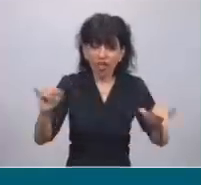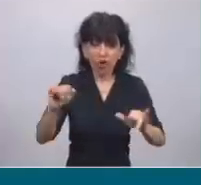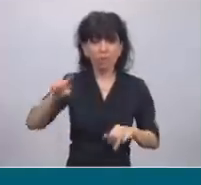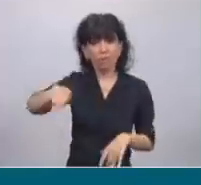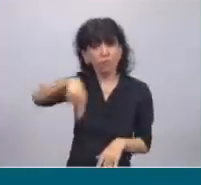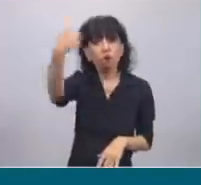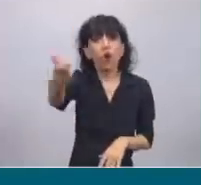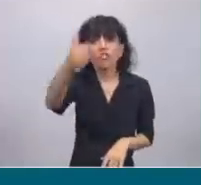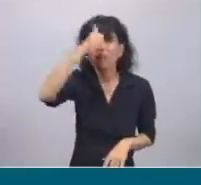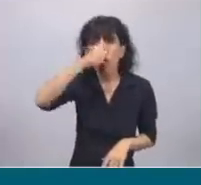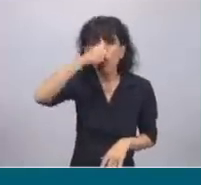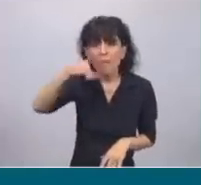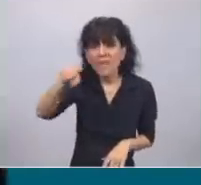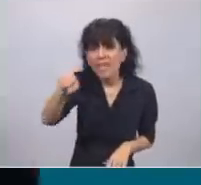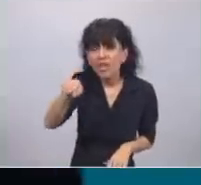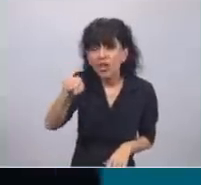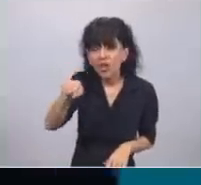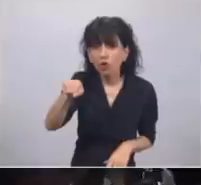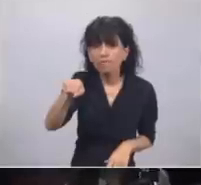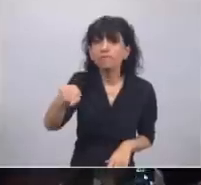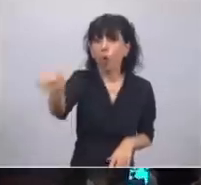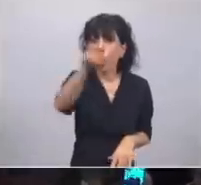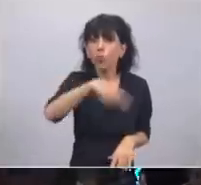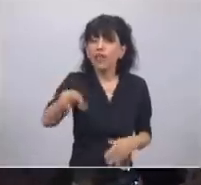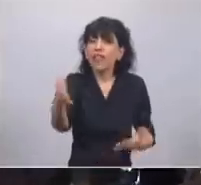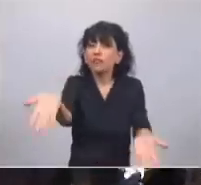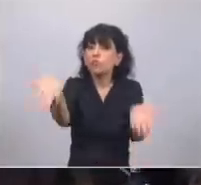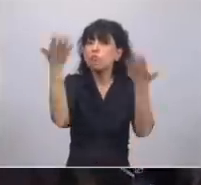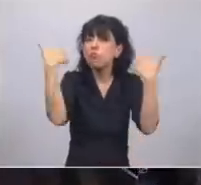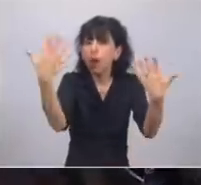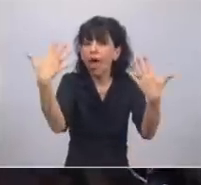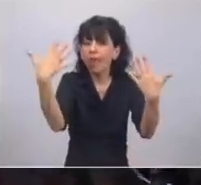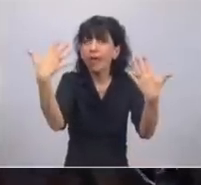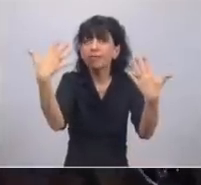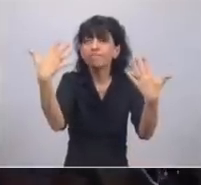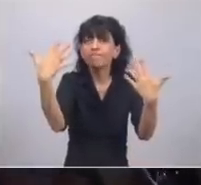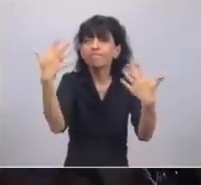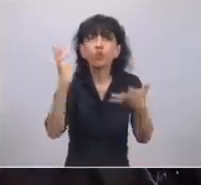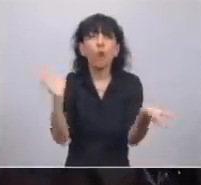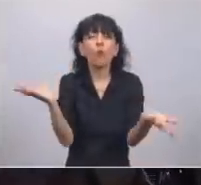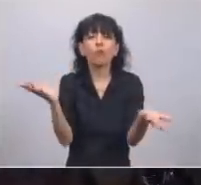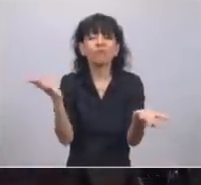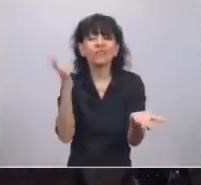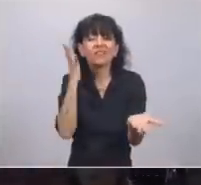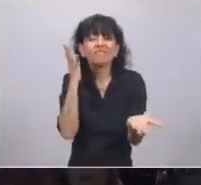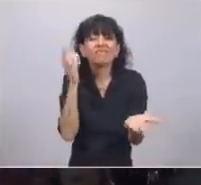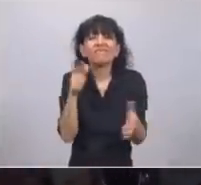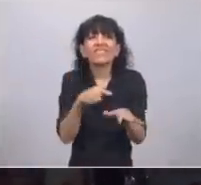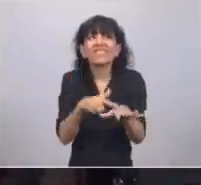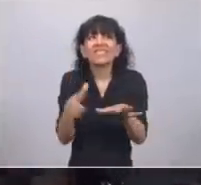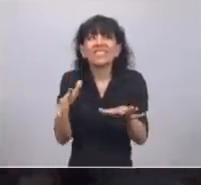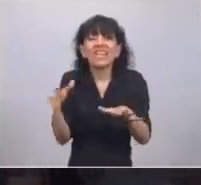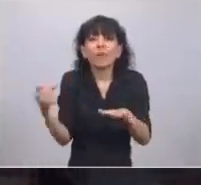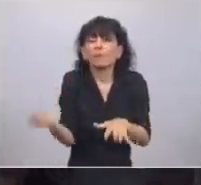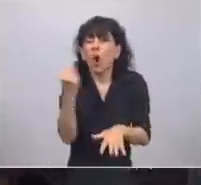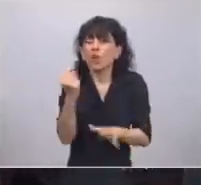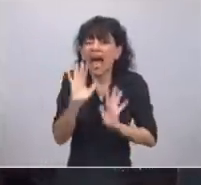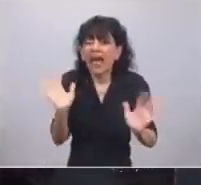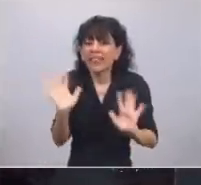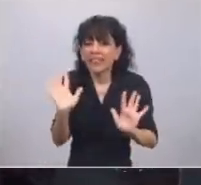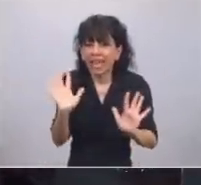domingo están frente a una oportunidad histórica, están frente